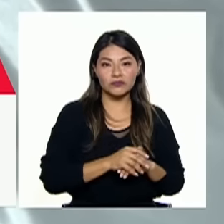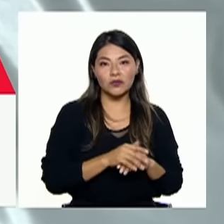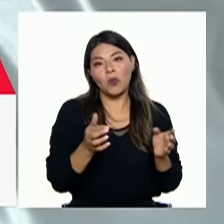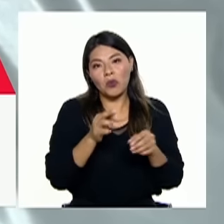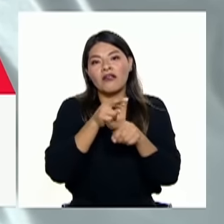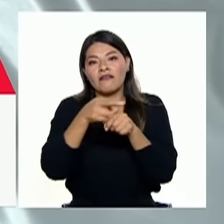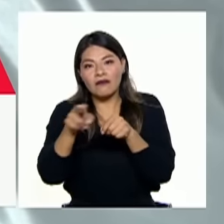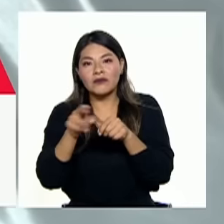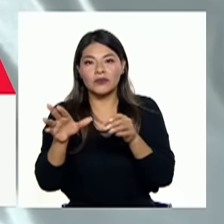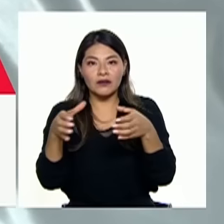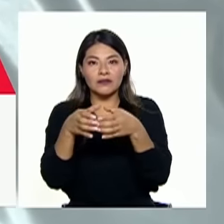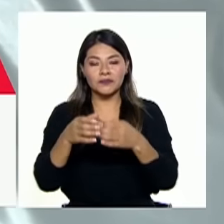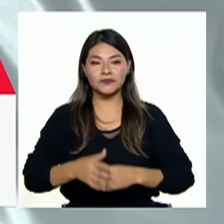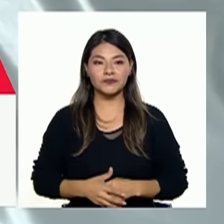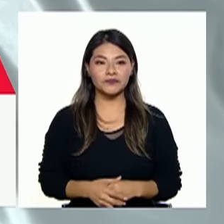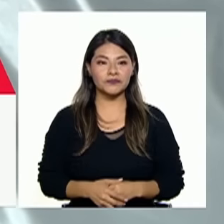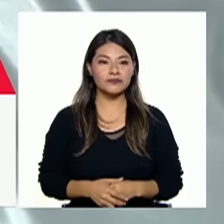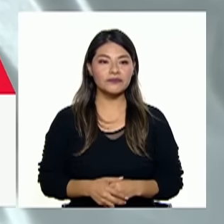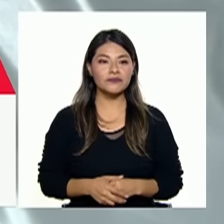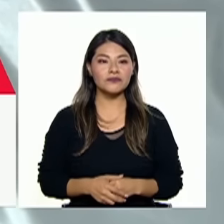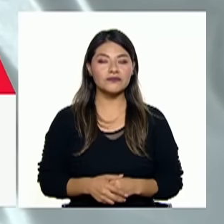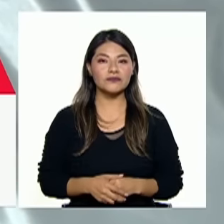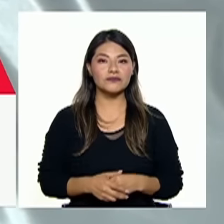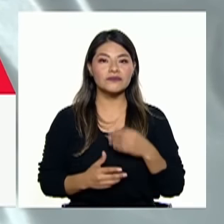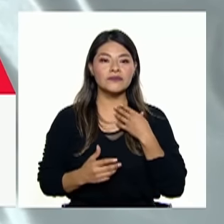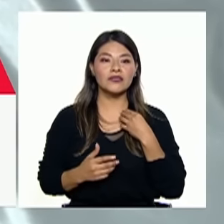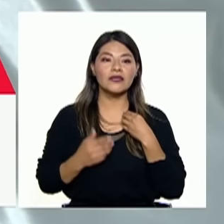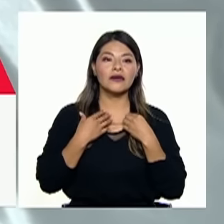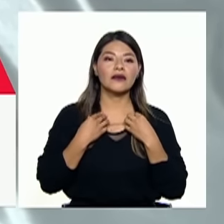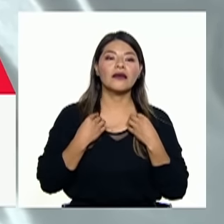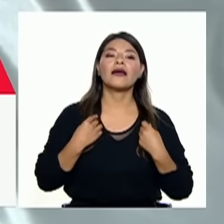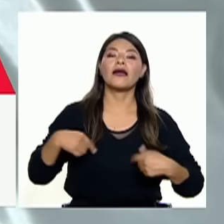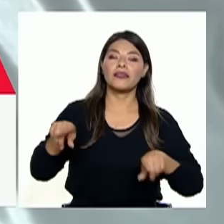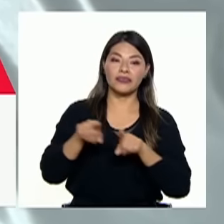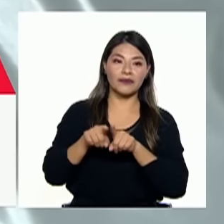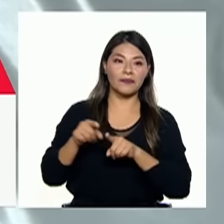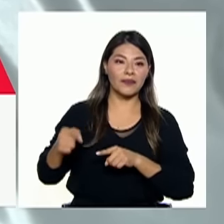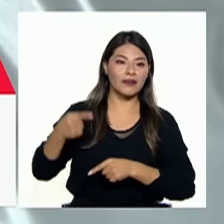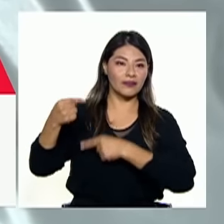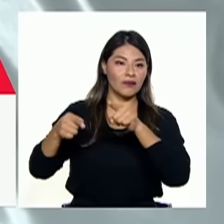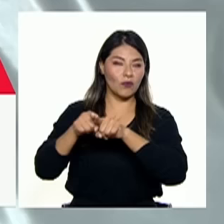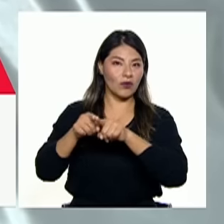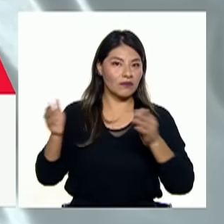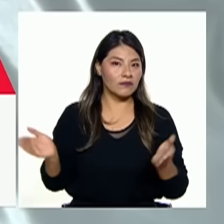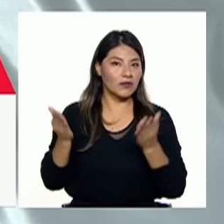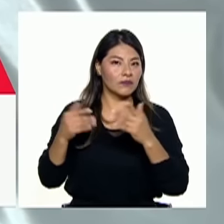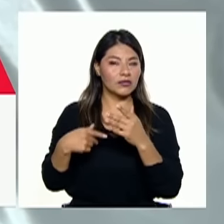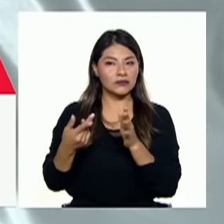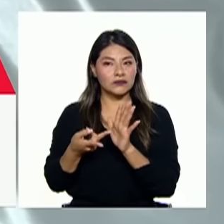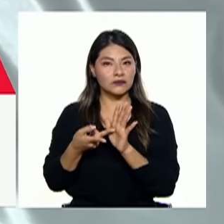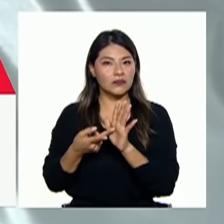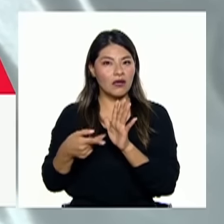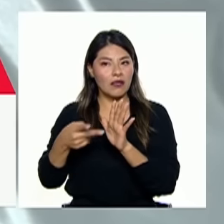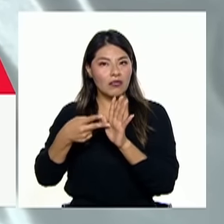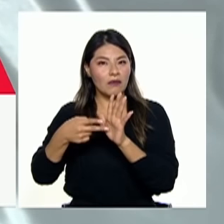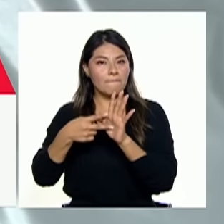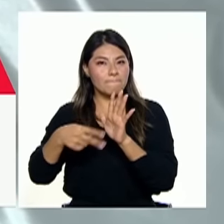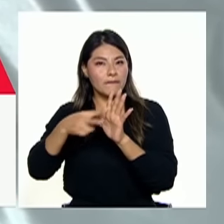regional. Este acercamiento nos llevó también a más que duplicar nuestras